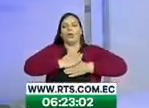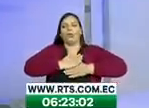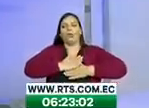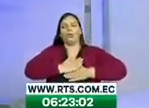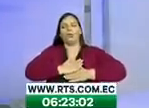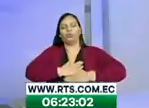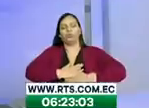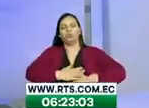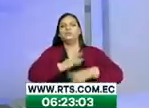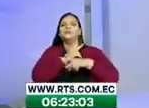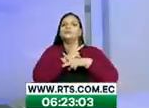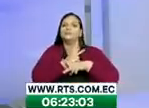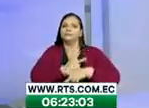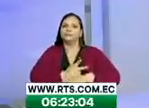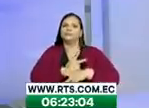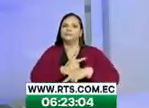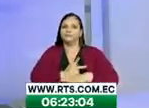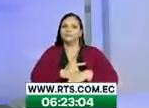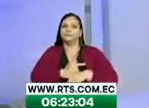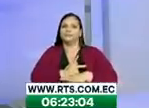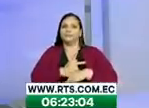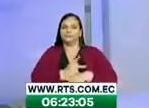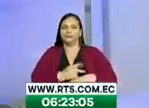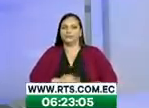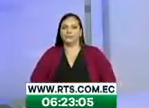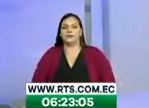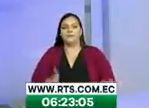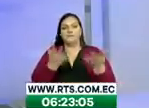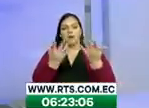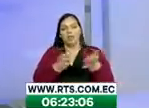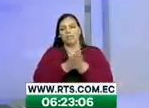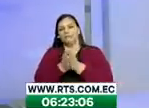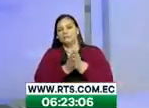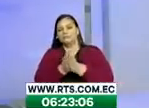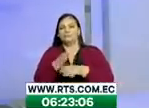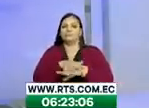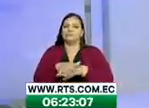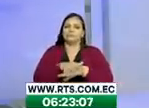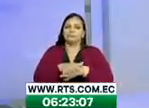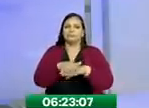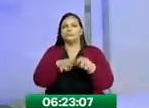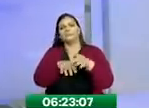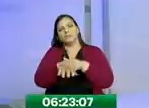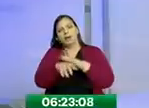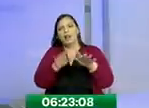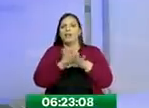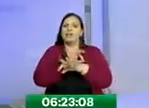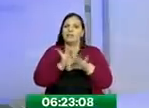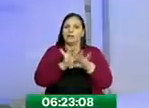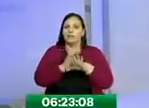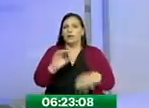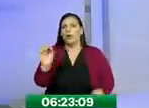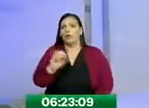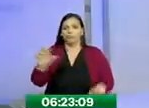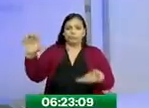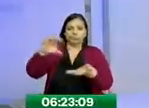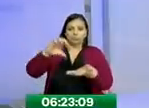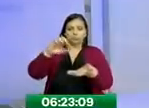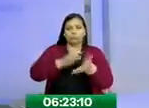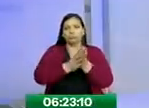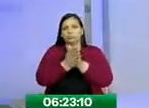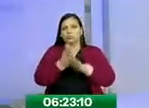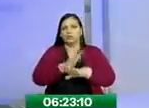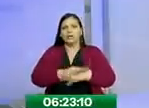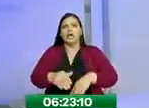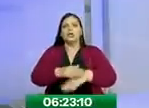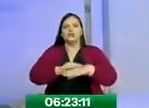vamos a estar tranquilos, igual vamos a estar desinfectándonos, lavándonos las manitas, también lavándonos con gel, con algún antiséptico, y no nos vamos